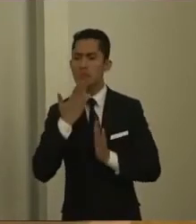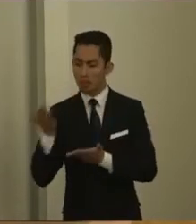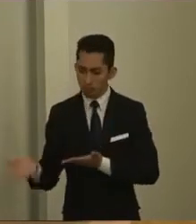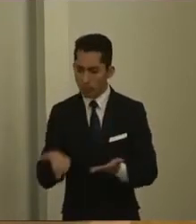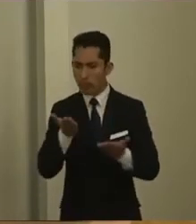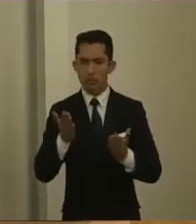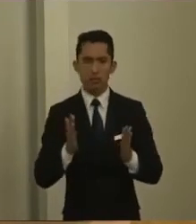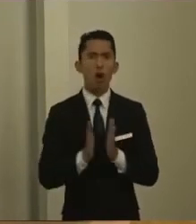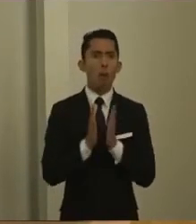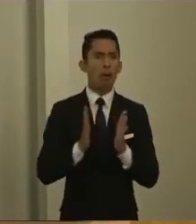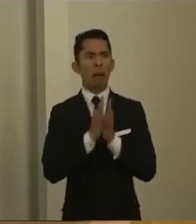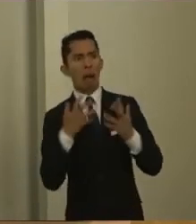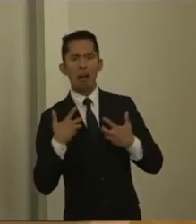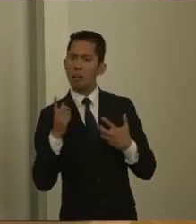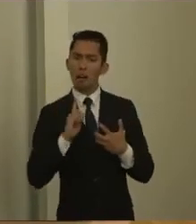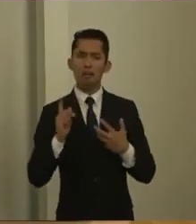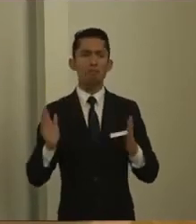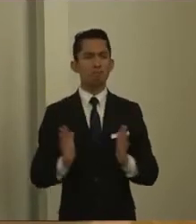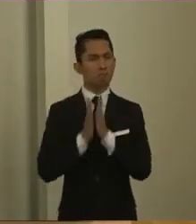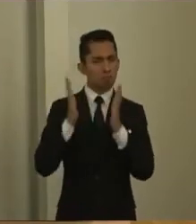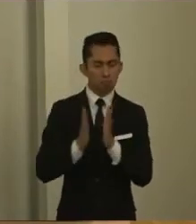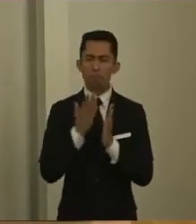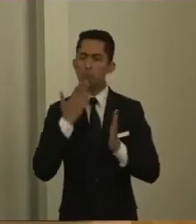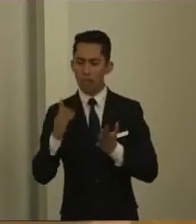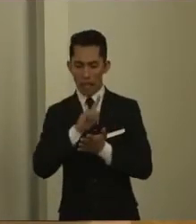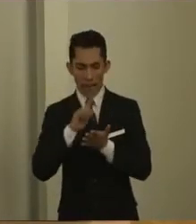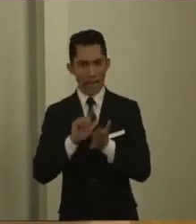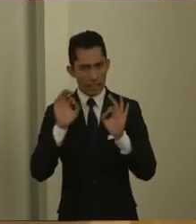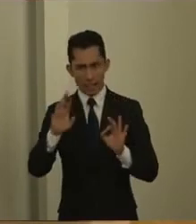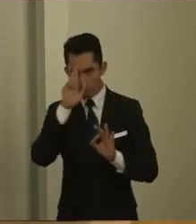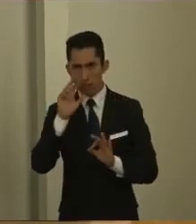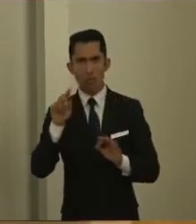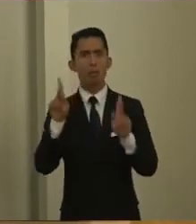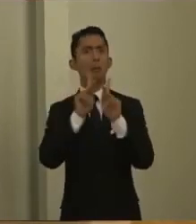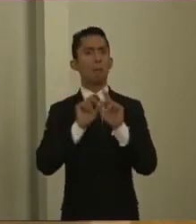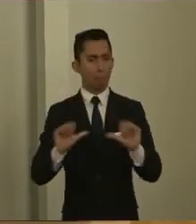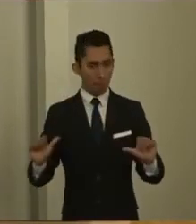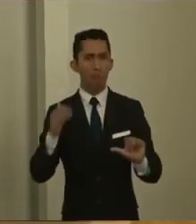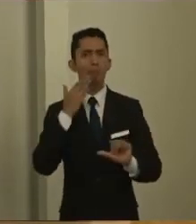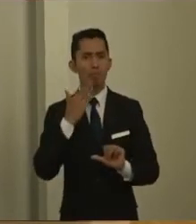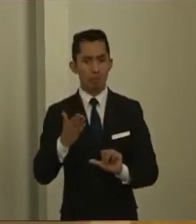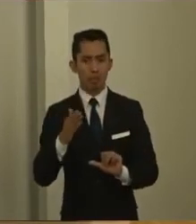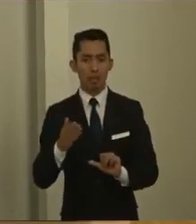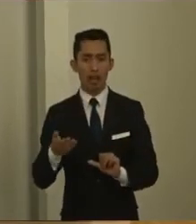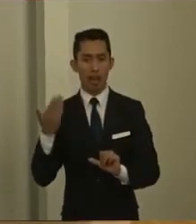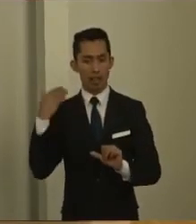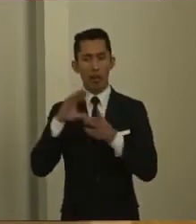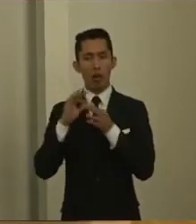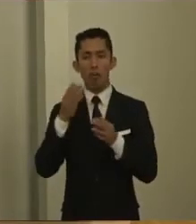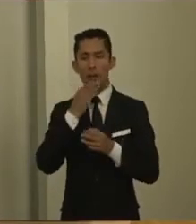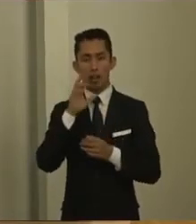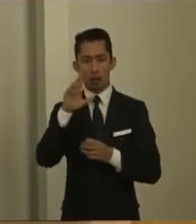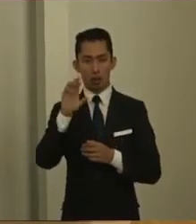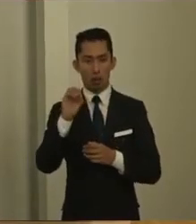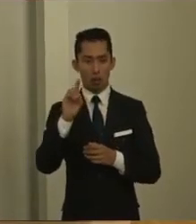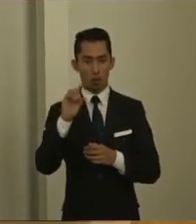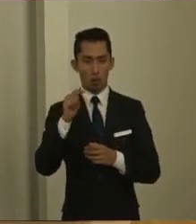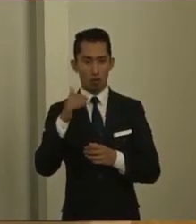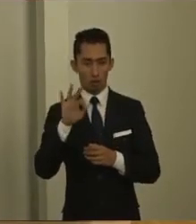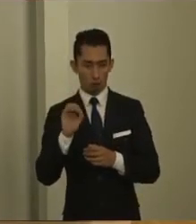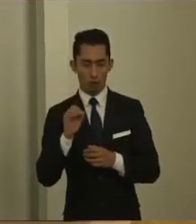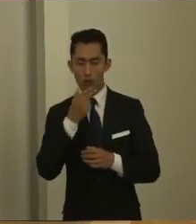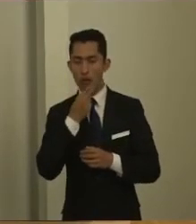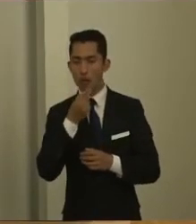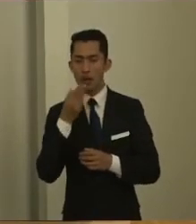y de legalidad además de continuidad al trabajo de rodolfo stavenhagen ya que gustavo vega nos